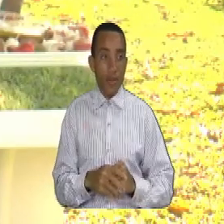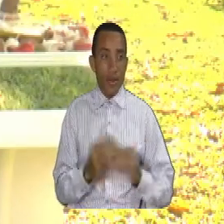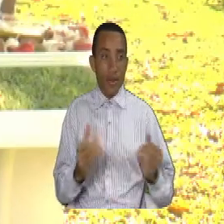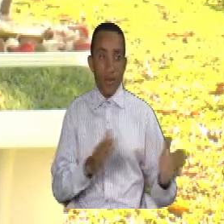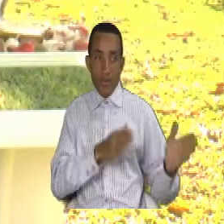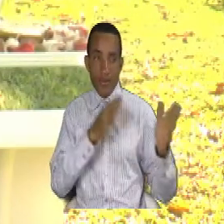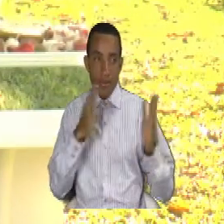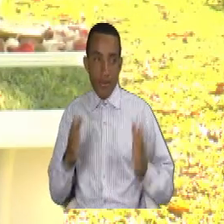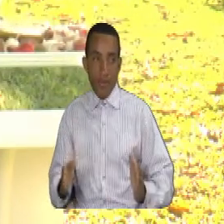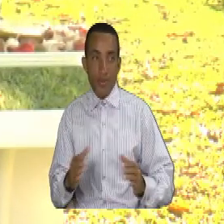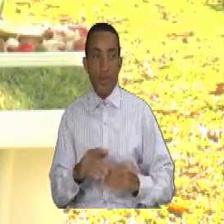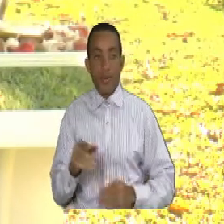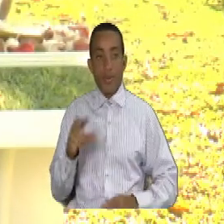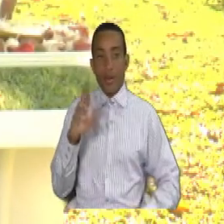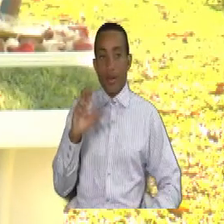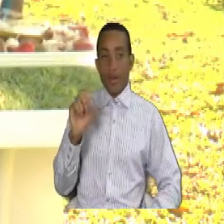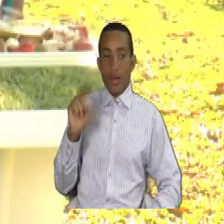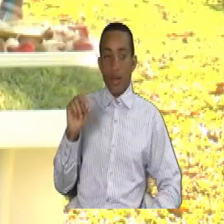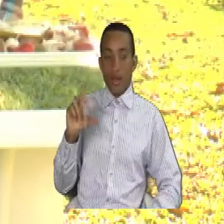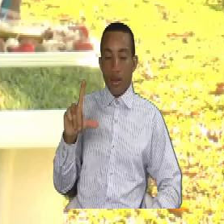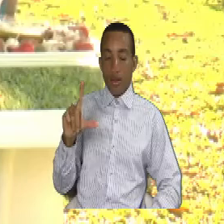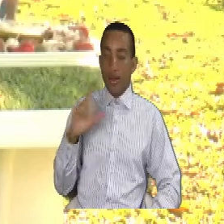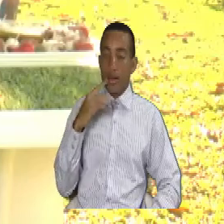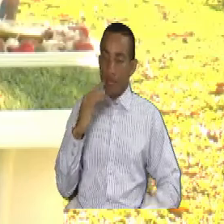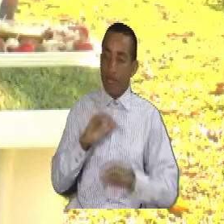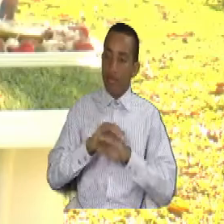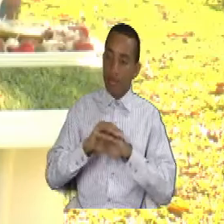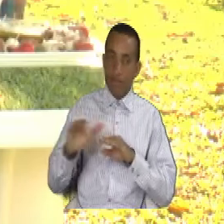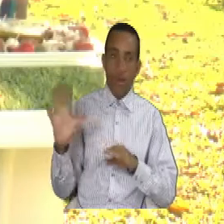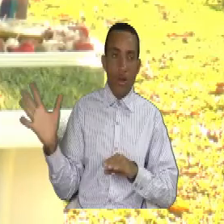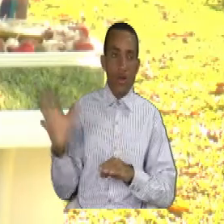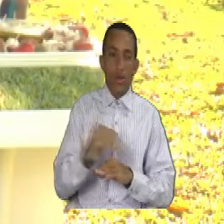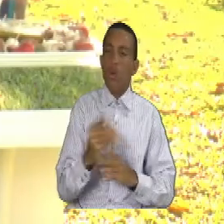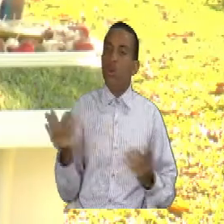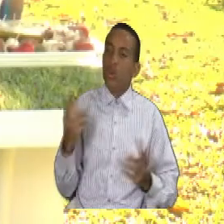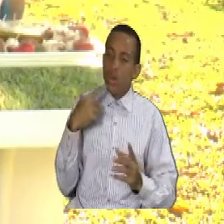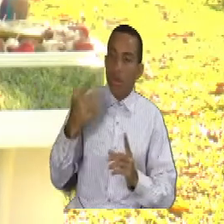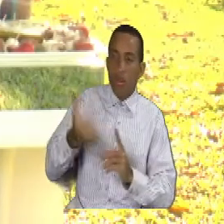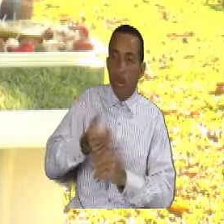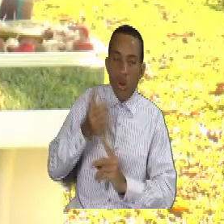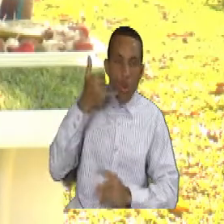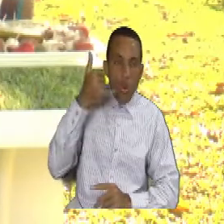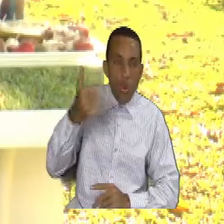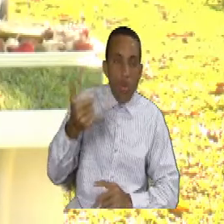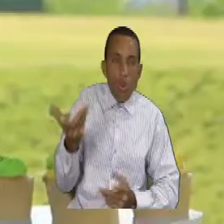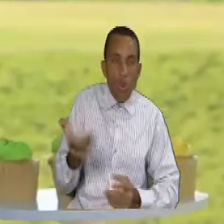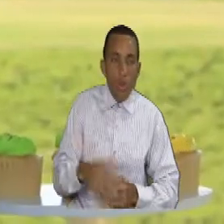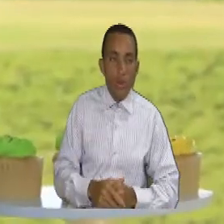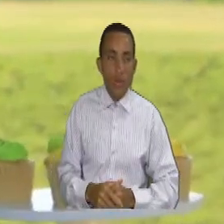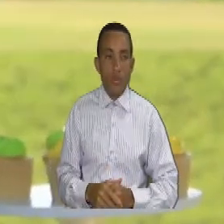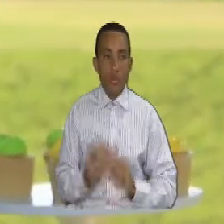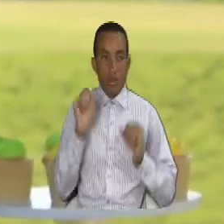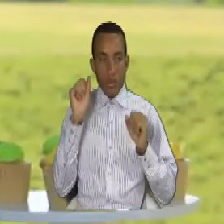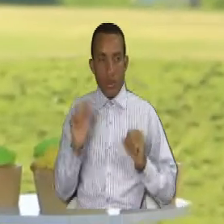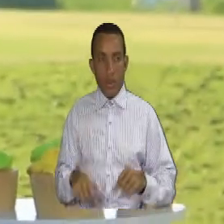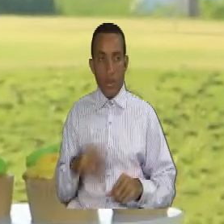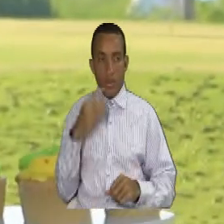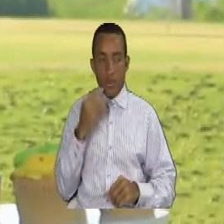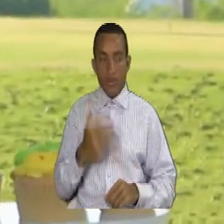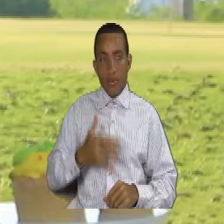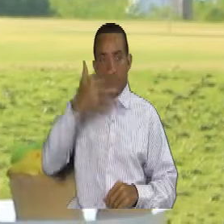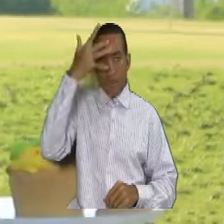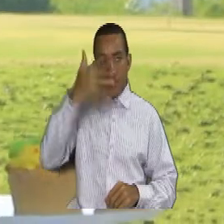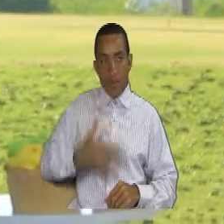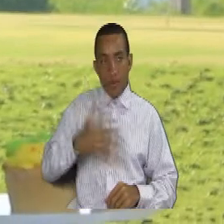pausa sin que Ronald nos haga la invitación para que todos ustedes sepan dónde pueden contactarlo. Así es, televidentes, me pueden contactar al fanpage en